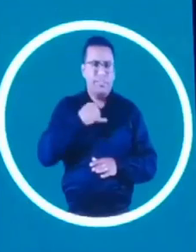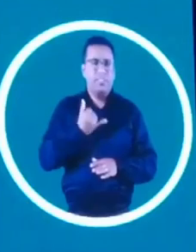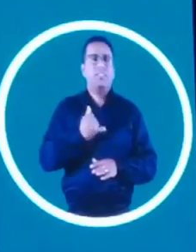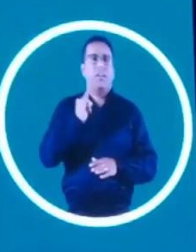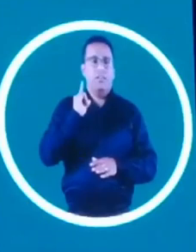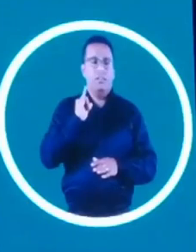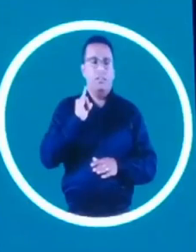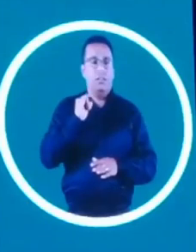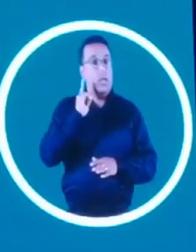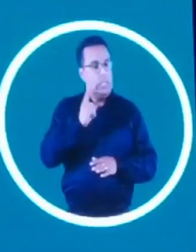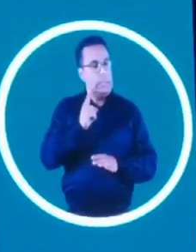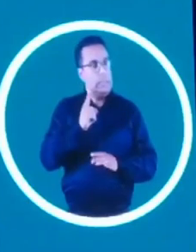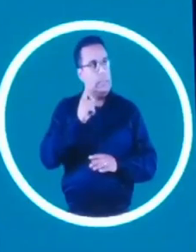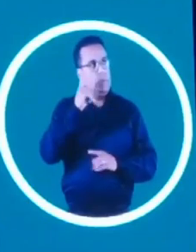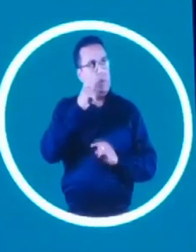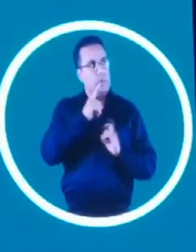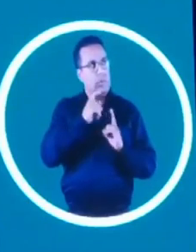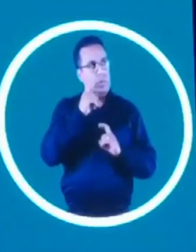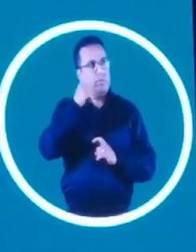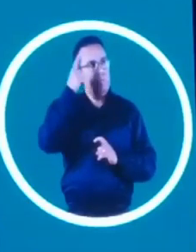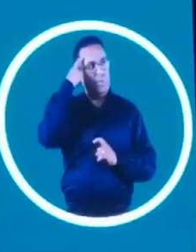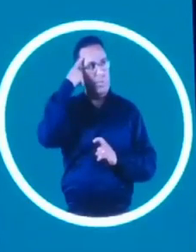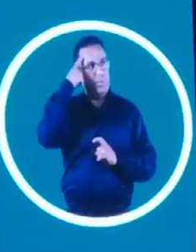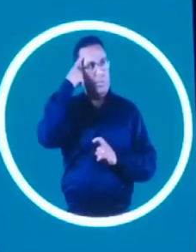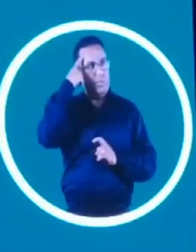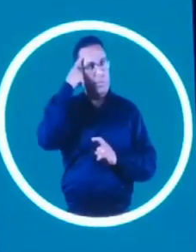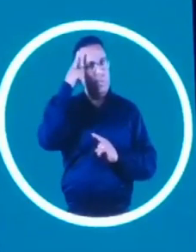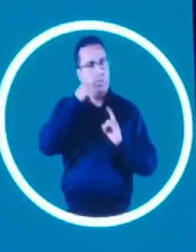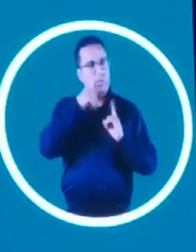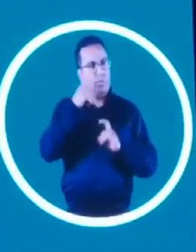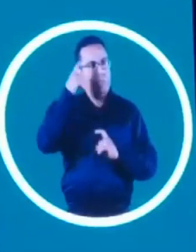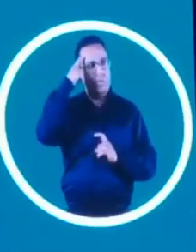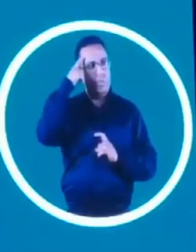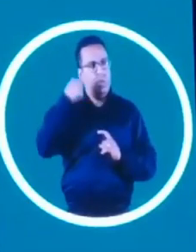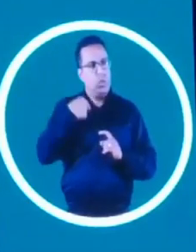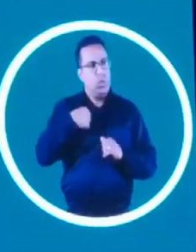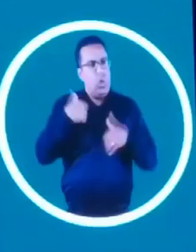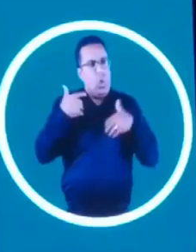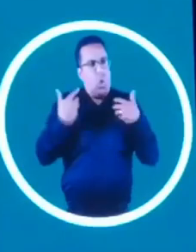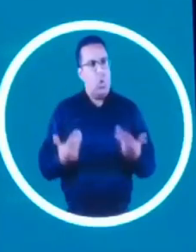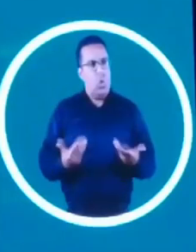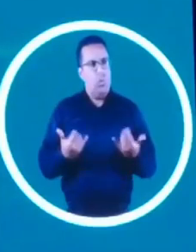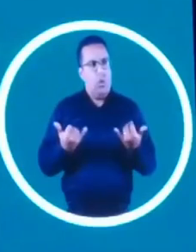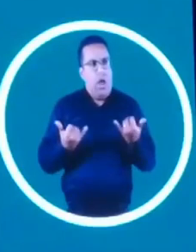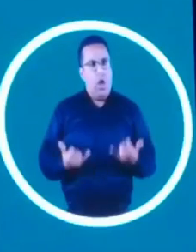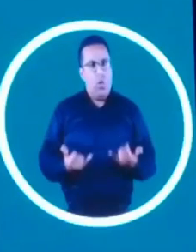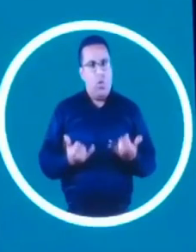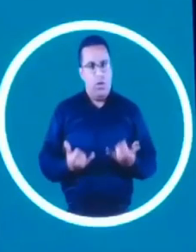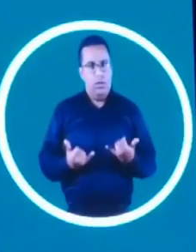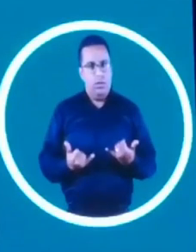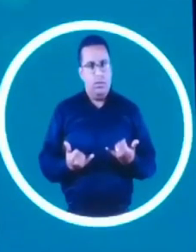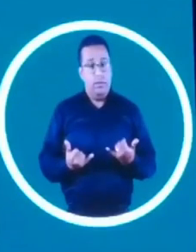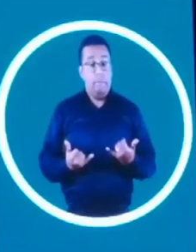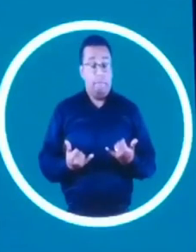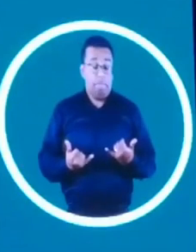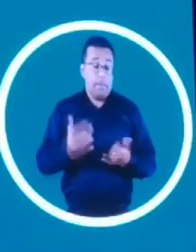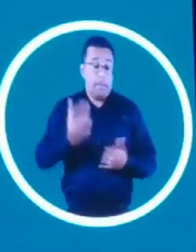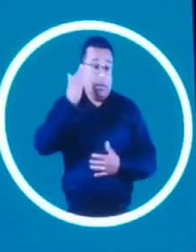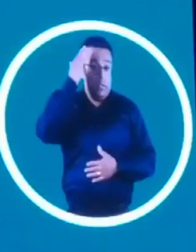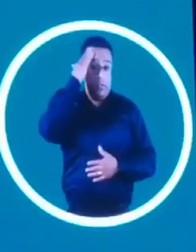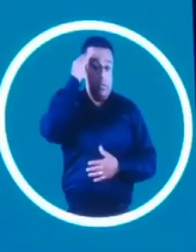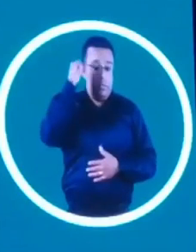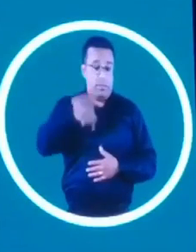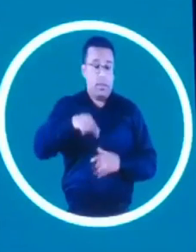es importante pensar. Sí, pensar en esas otras reglas. Ahora, si bien la economía